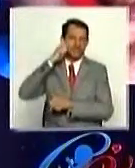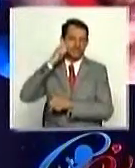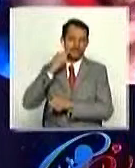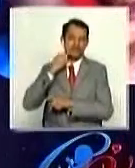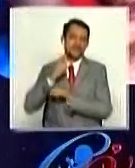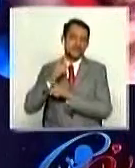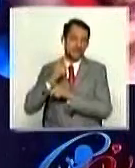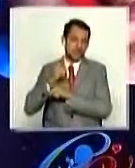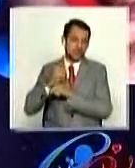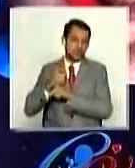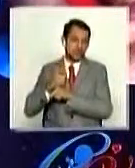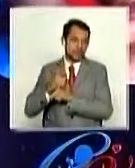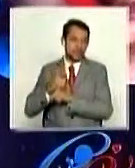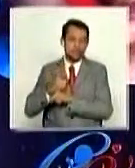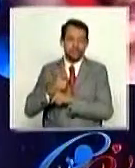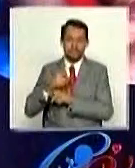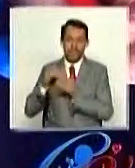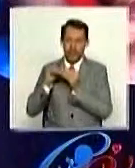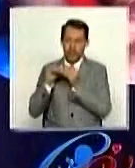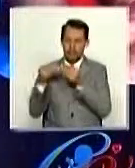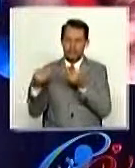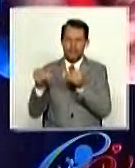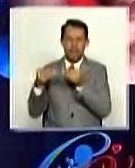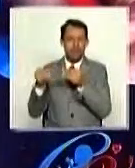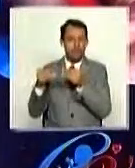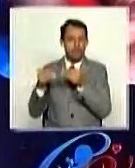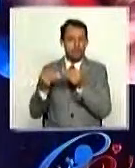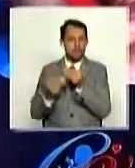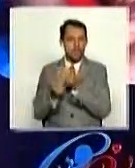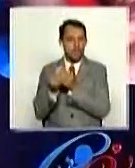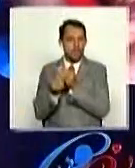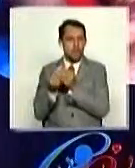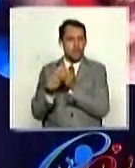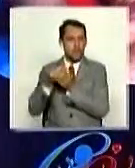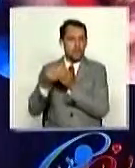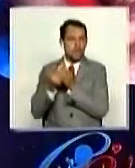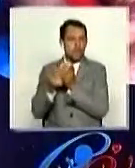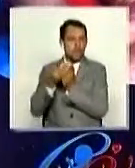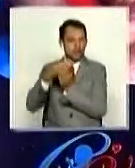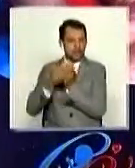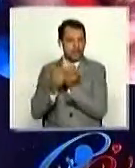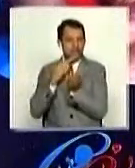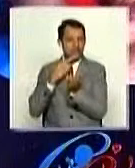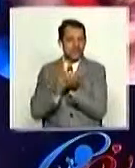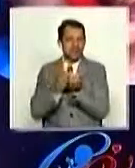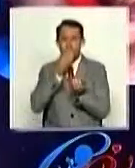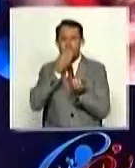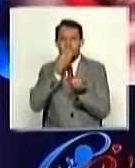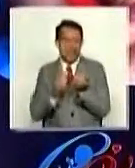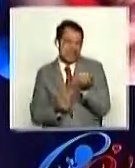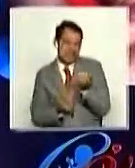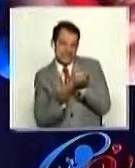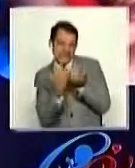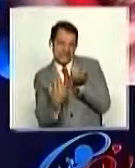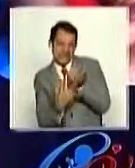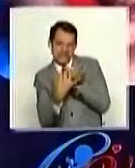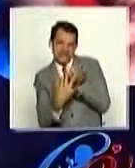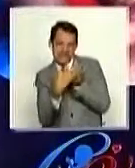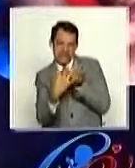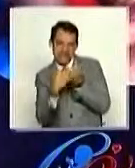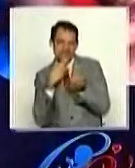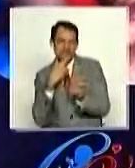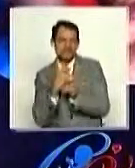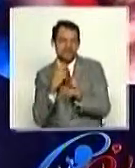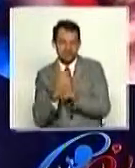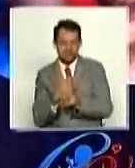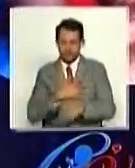ese aparato, que era blando por dentro, ¿sí? Para darle comodidad, porque él supuestamente por esta parte de